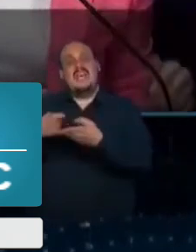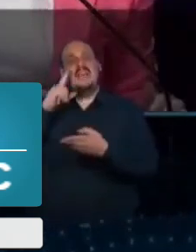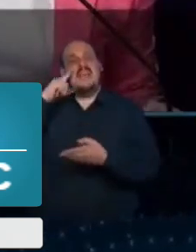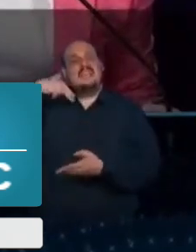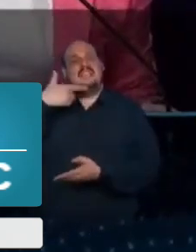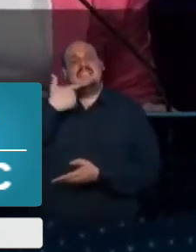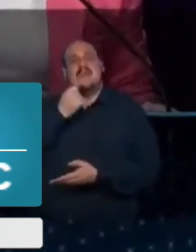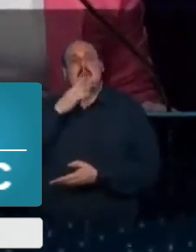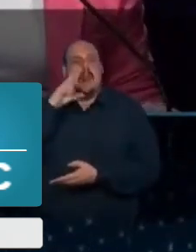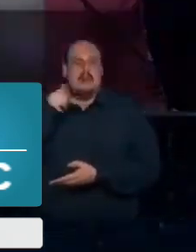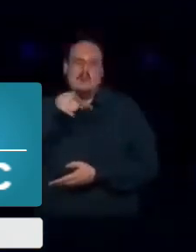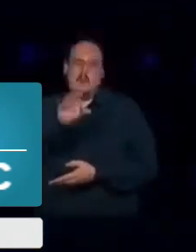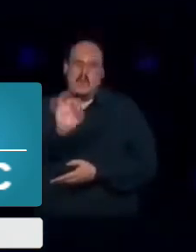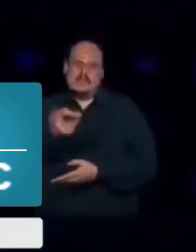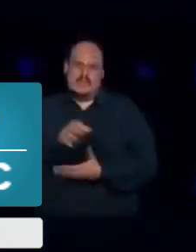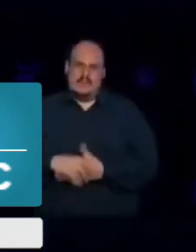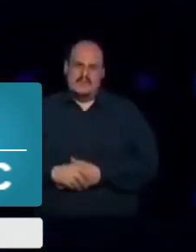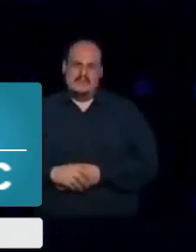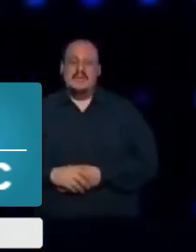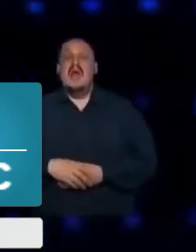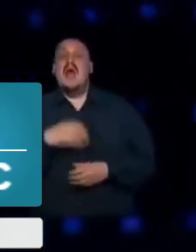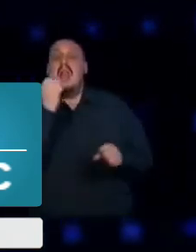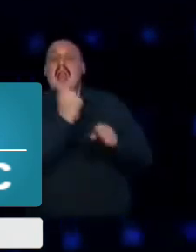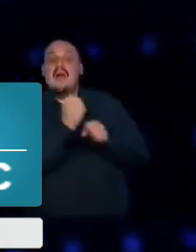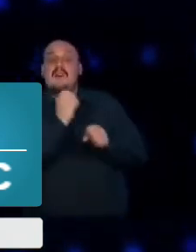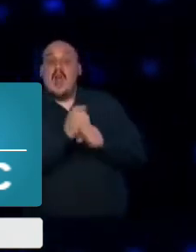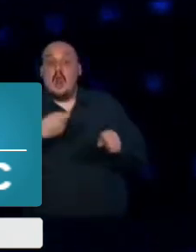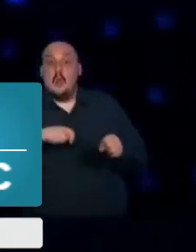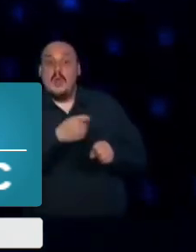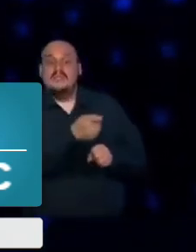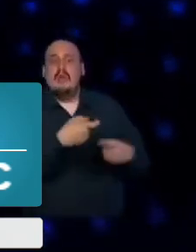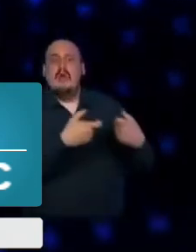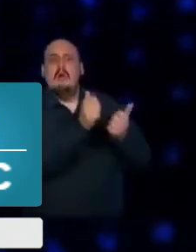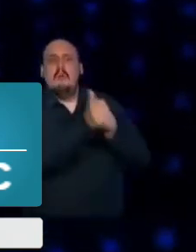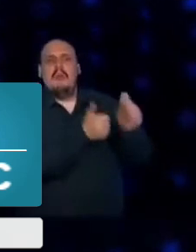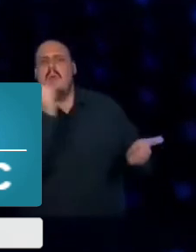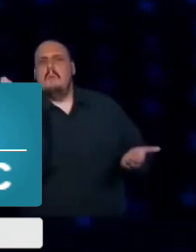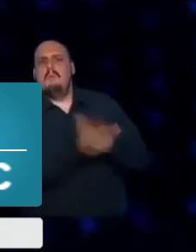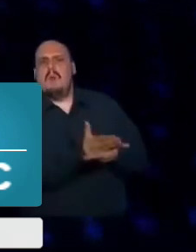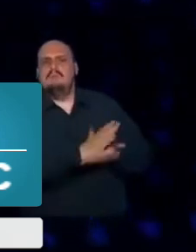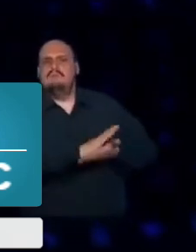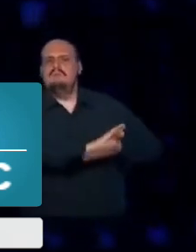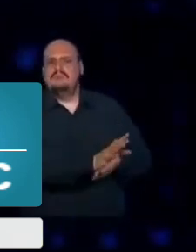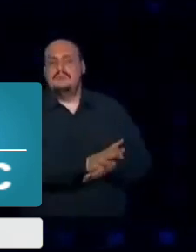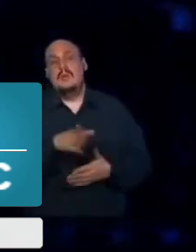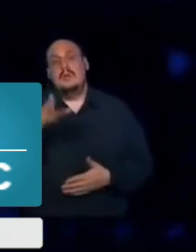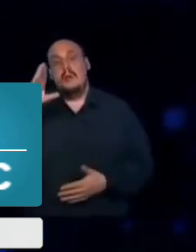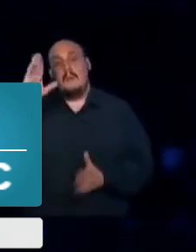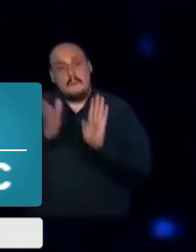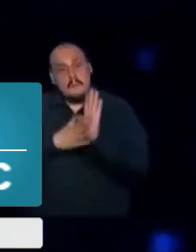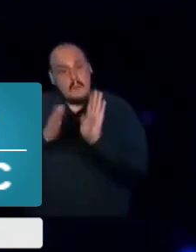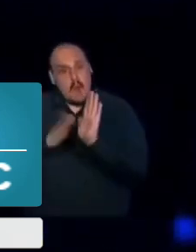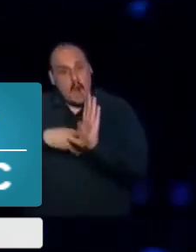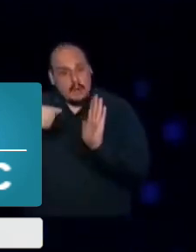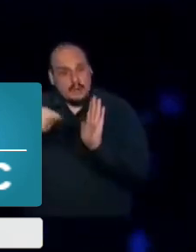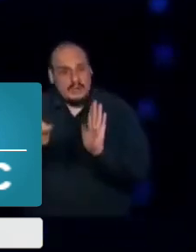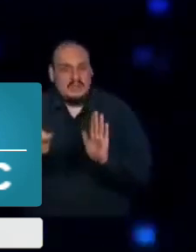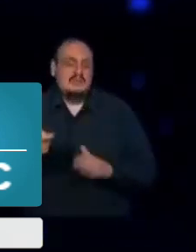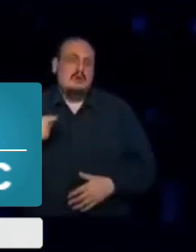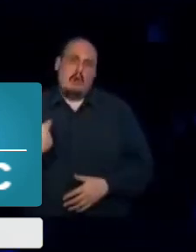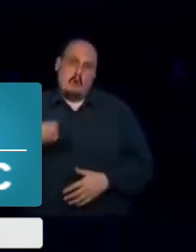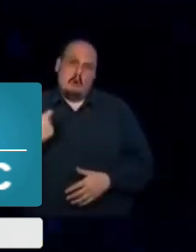este significativo balotaje por porque va a competir como candidato presidente un actual funcionario de una economía del 140 por